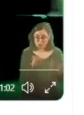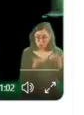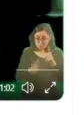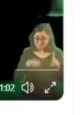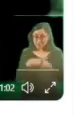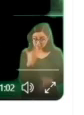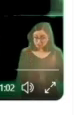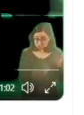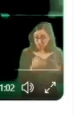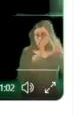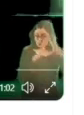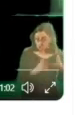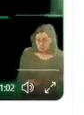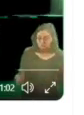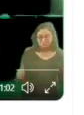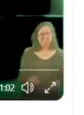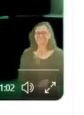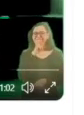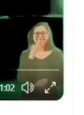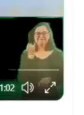el fuego.